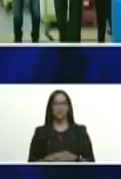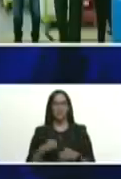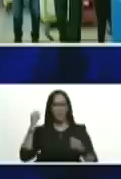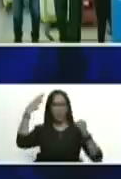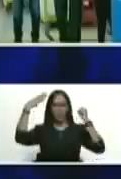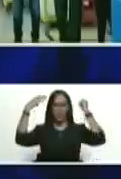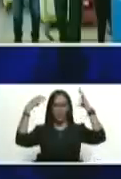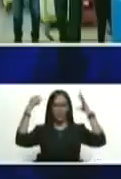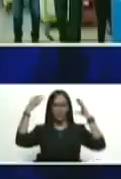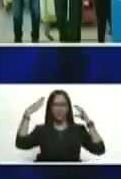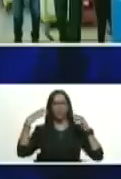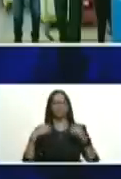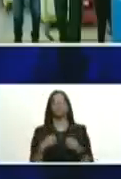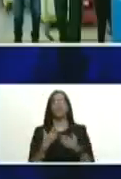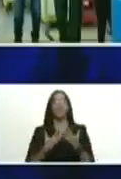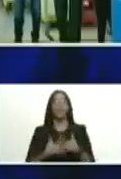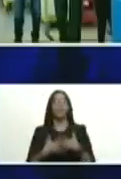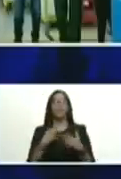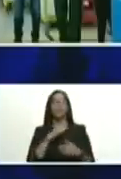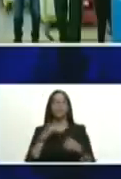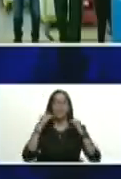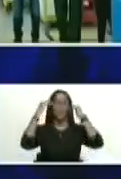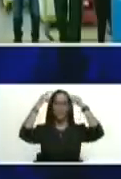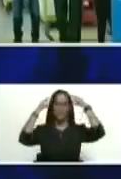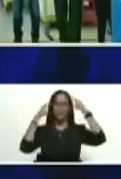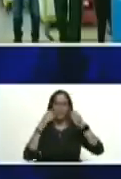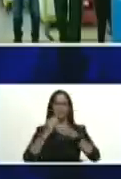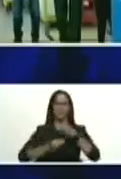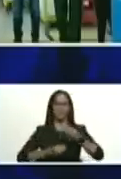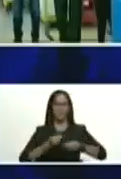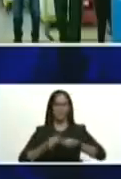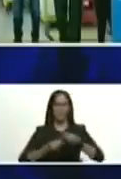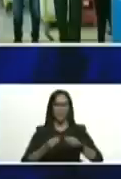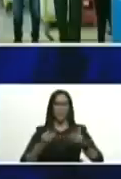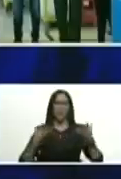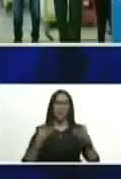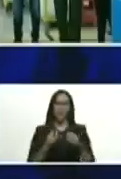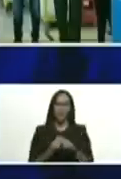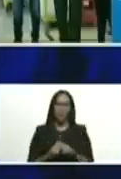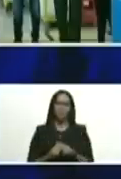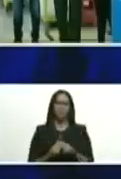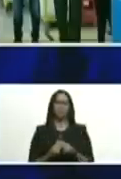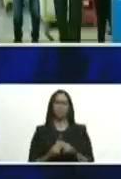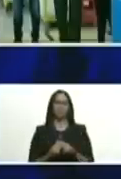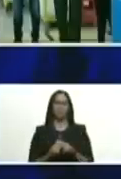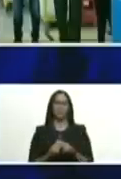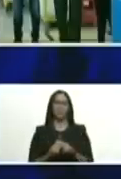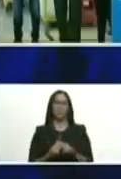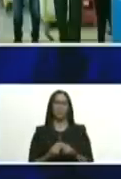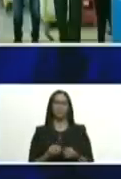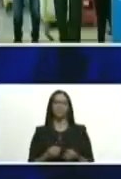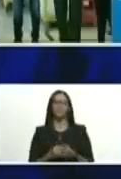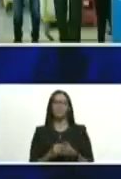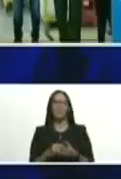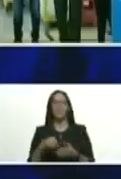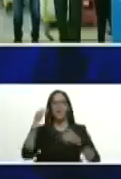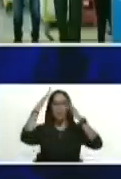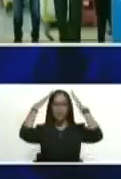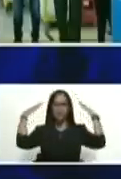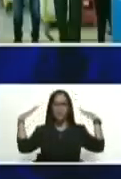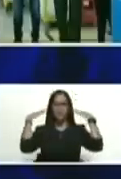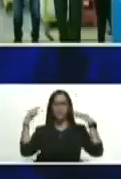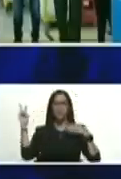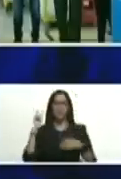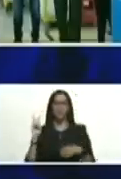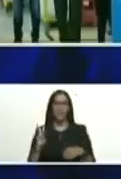Iluminaciones, la planta que nuestro comandante Chávez instaló con la República Socialista de Vietnam.